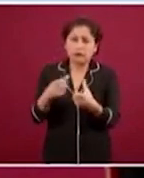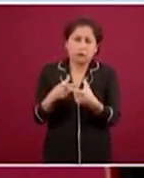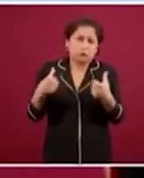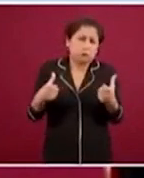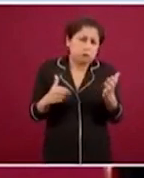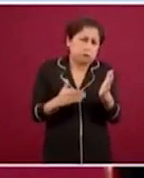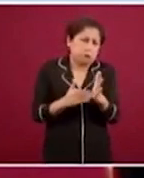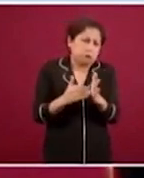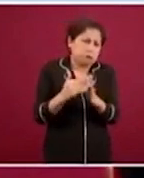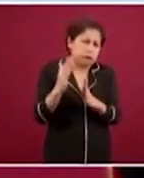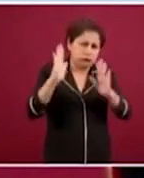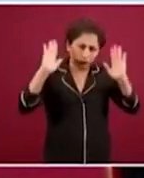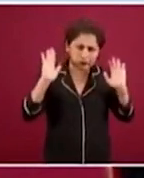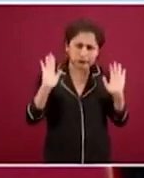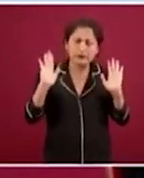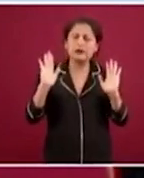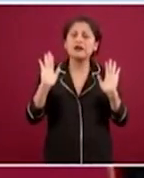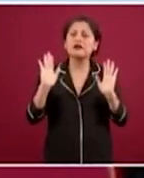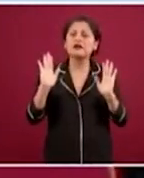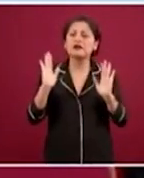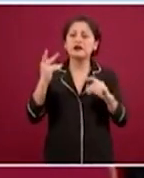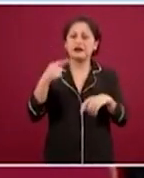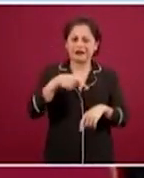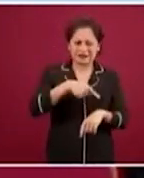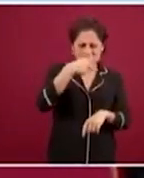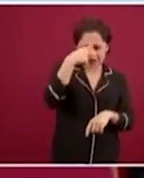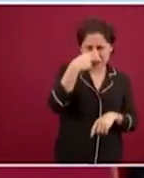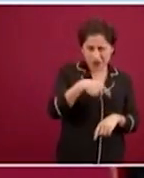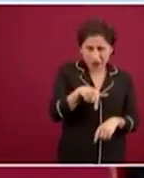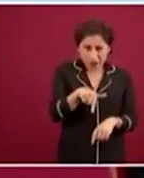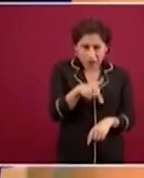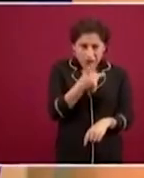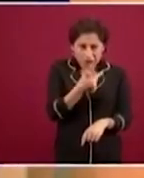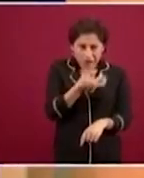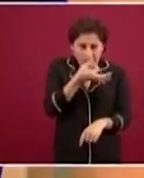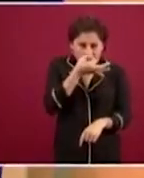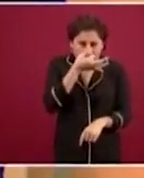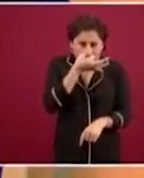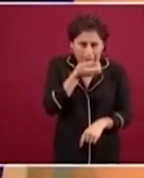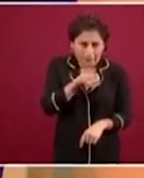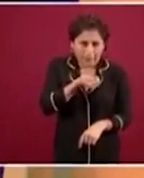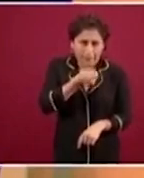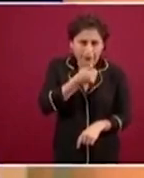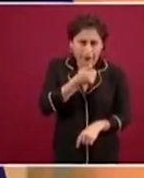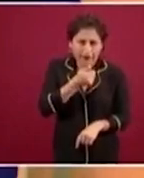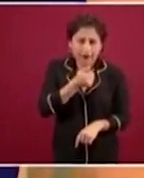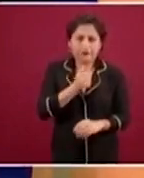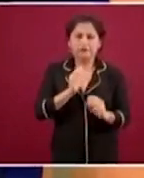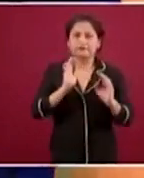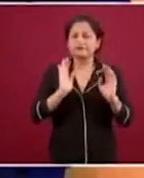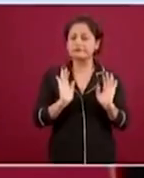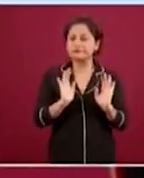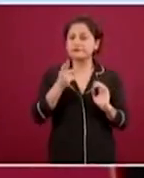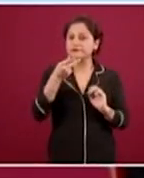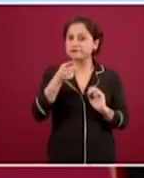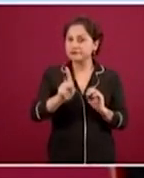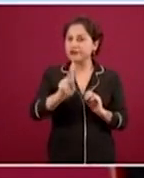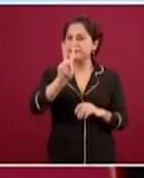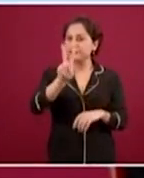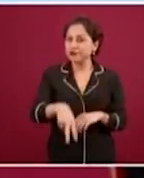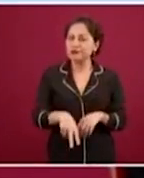miles sus casos y uno podría decir 12 casos no es nada fue muy importante